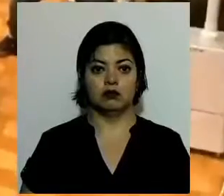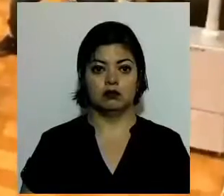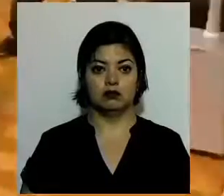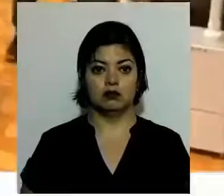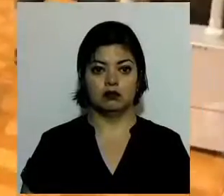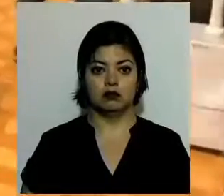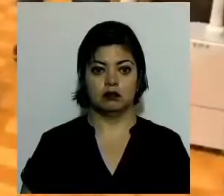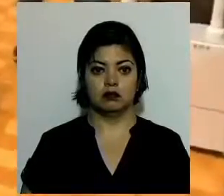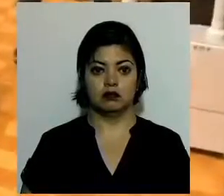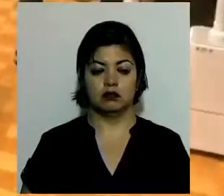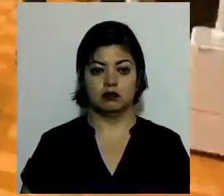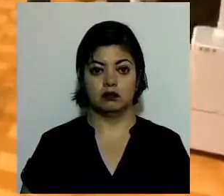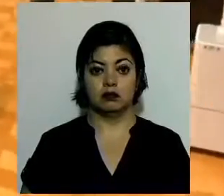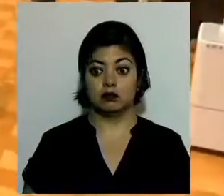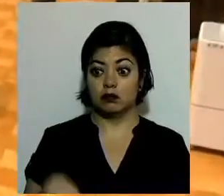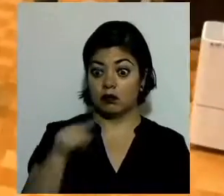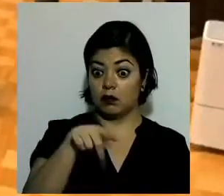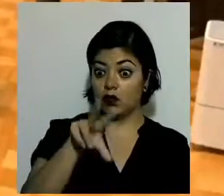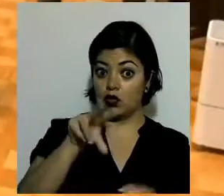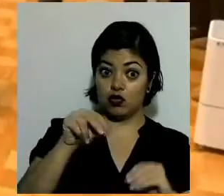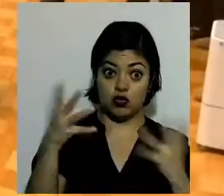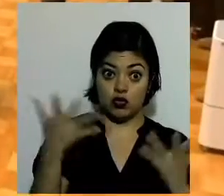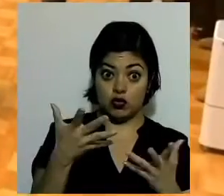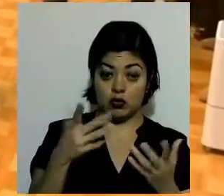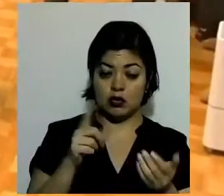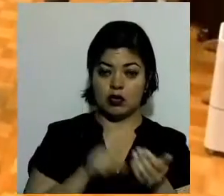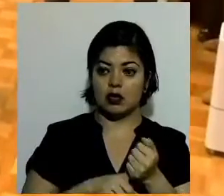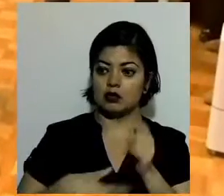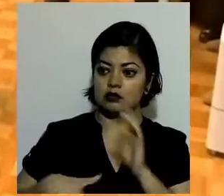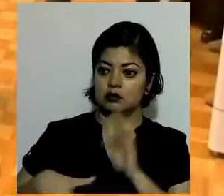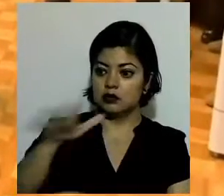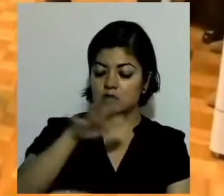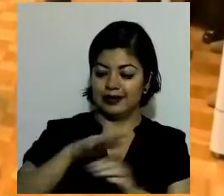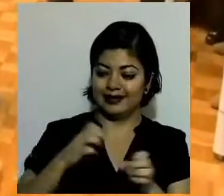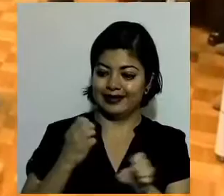Si no lo hiciere así, la